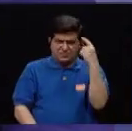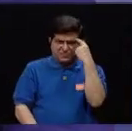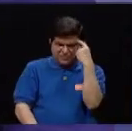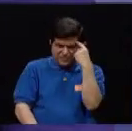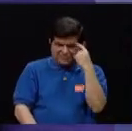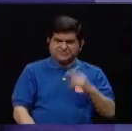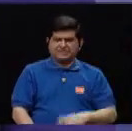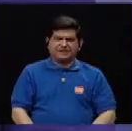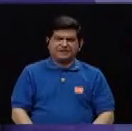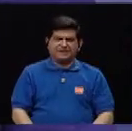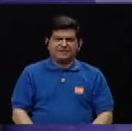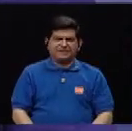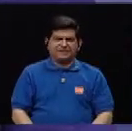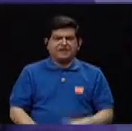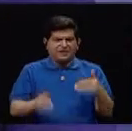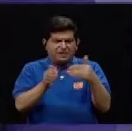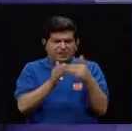generara